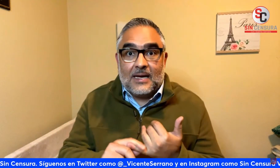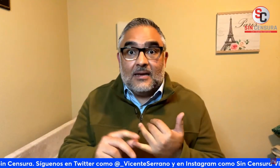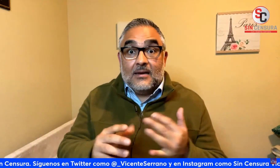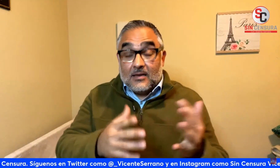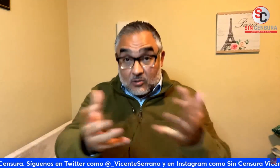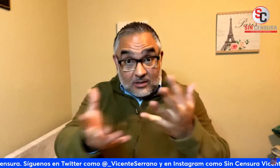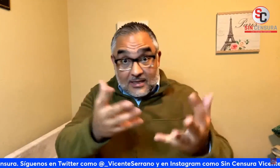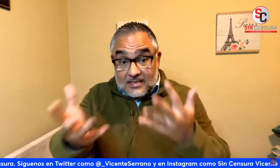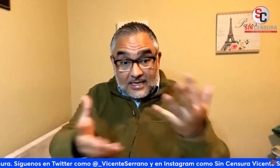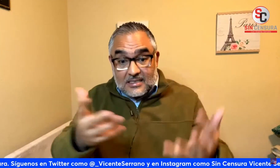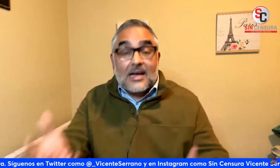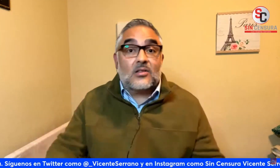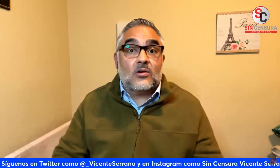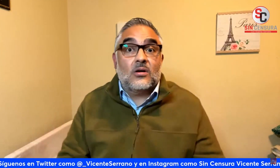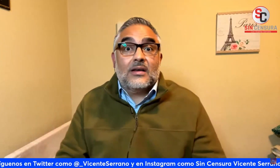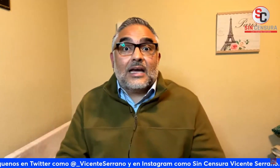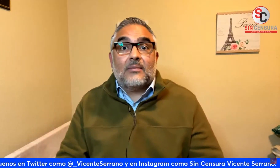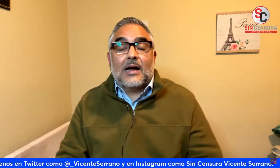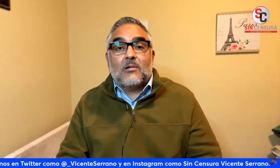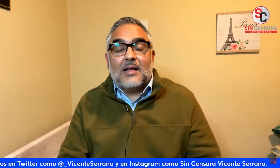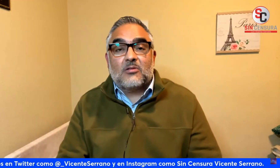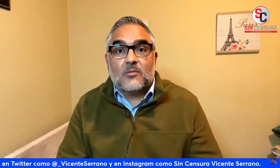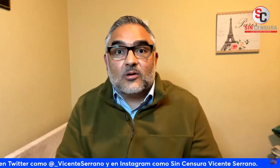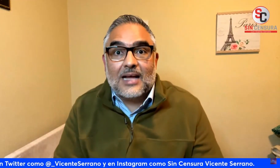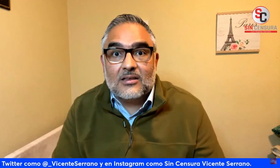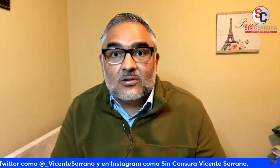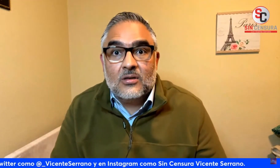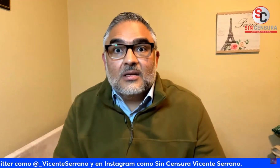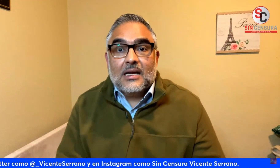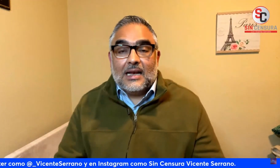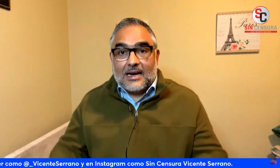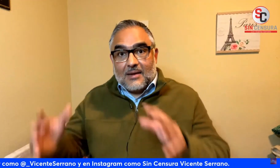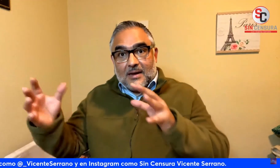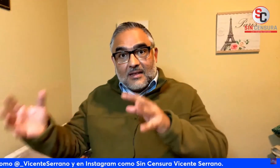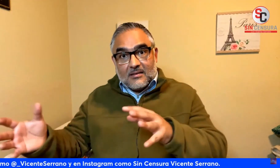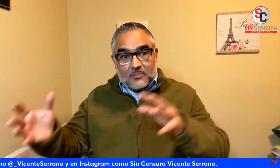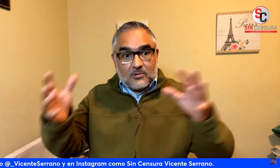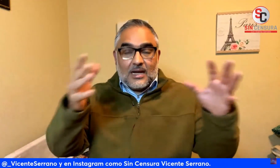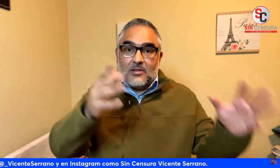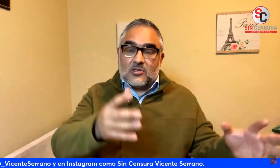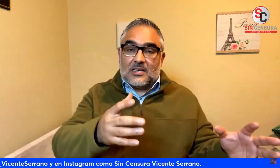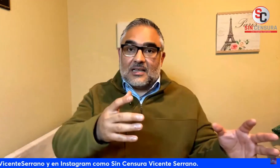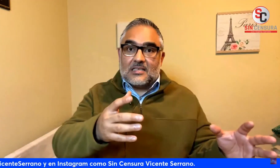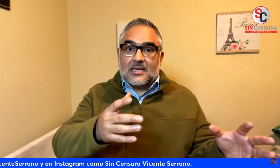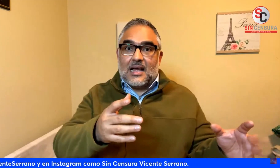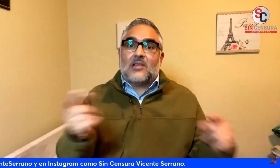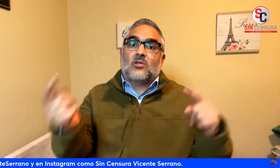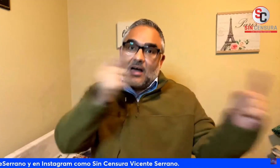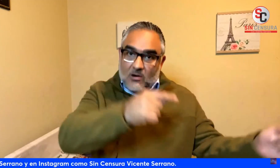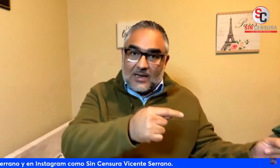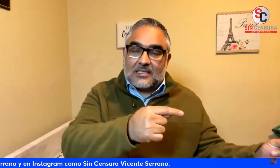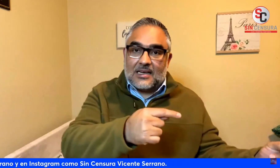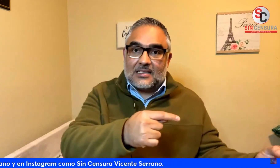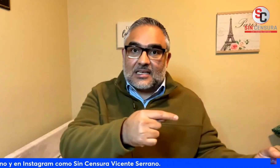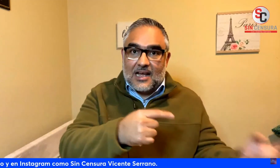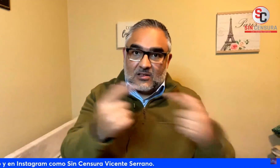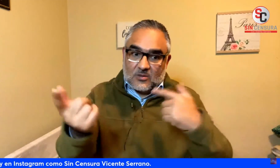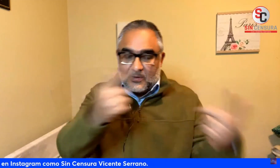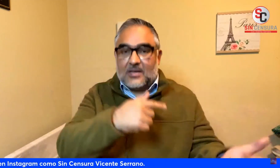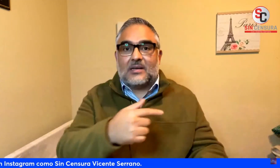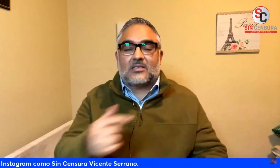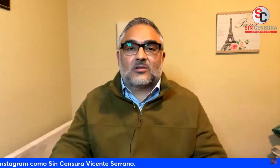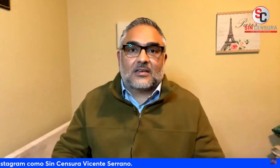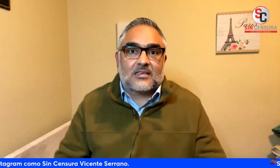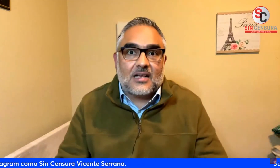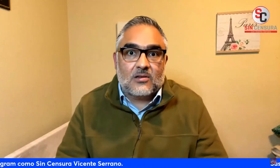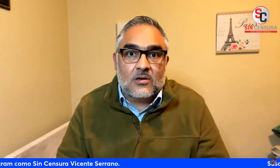plan B, que ustedes han estado evaluando y votando en la Cámara de Diputados, en el Senado, ahora está en el Senado